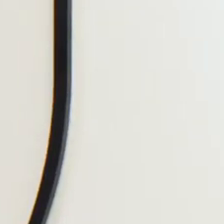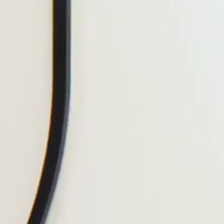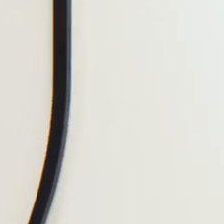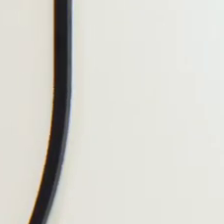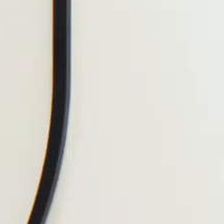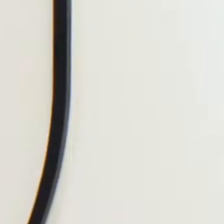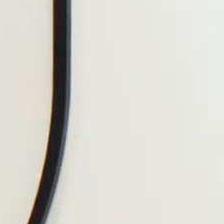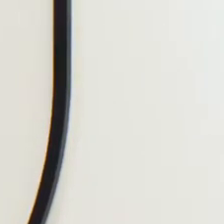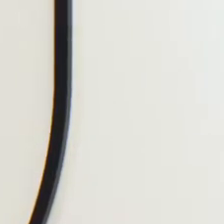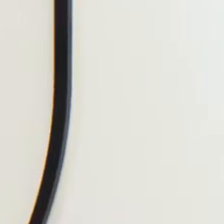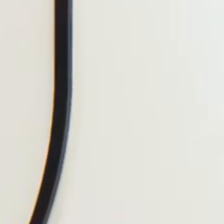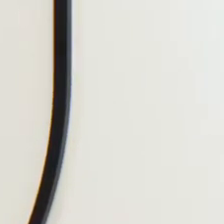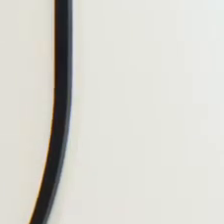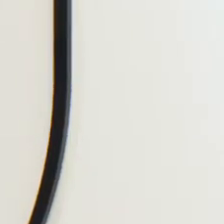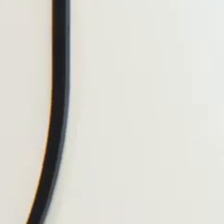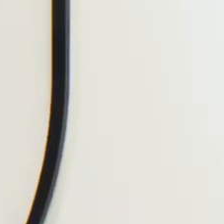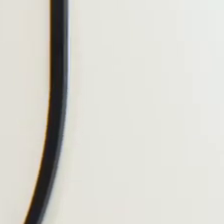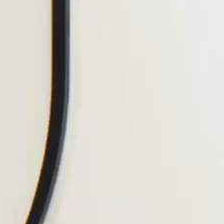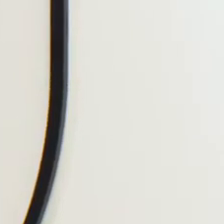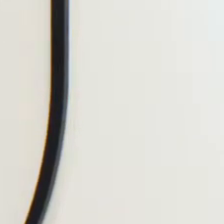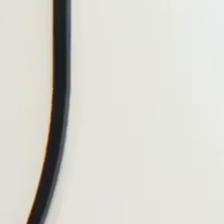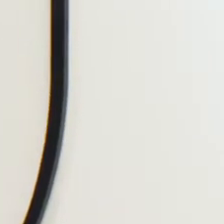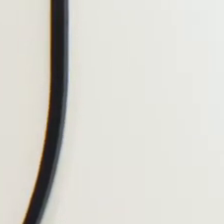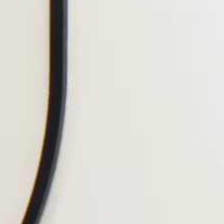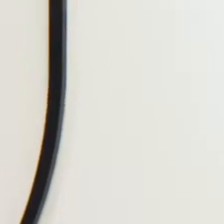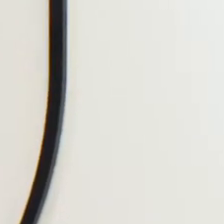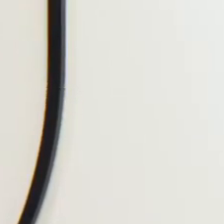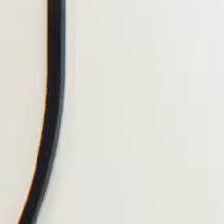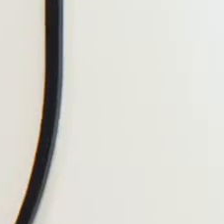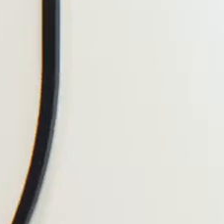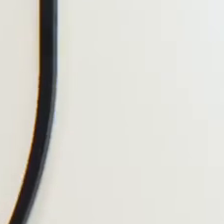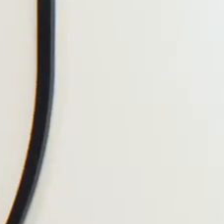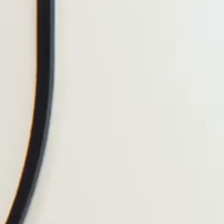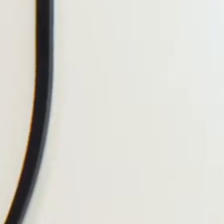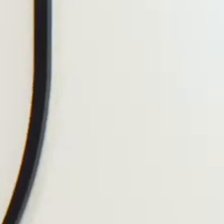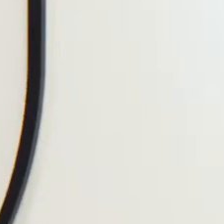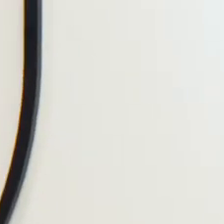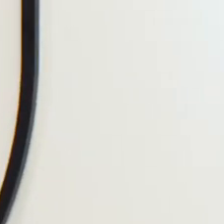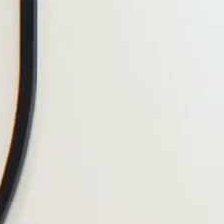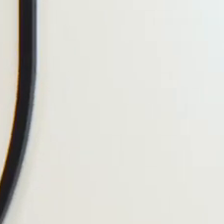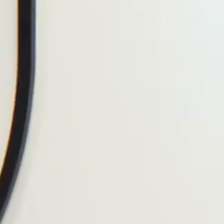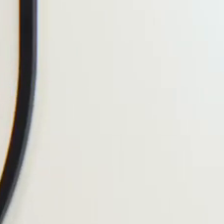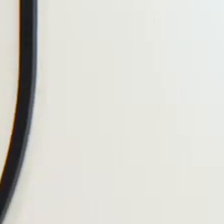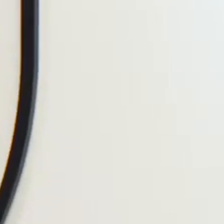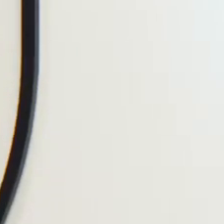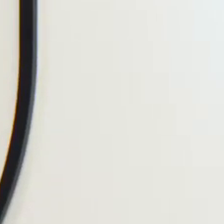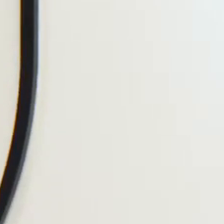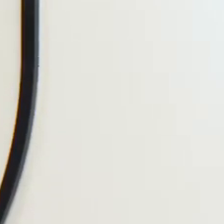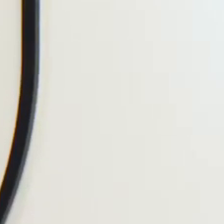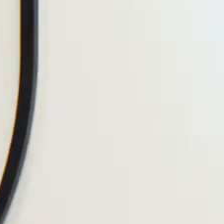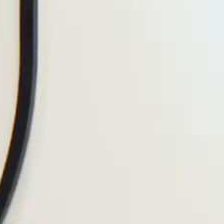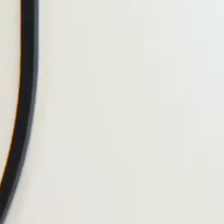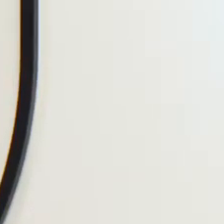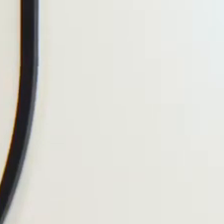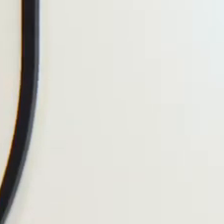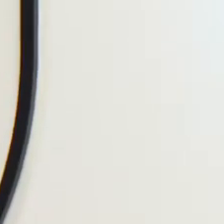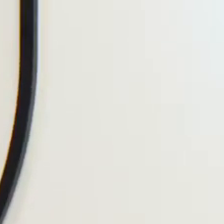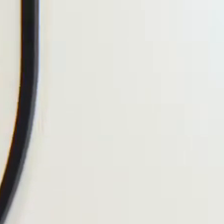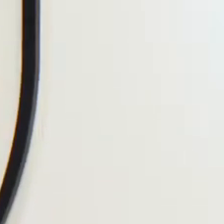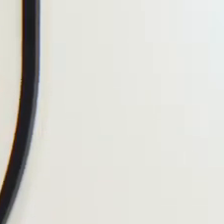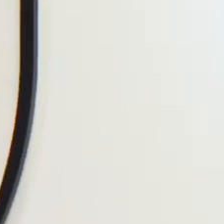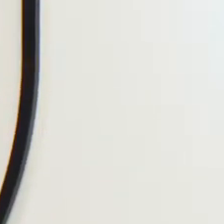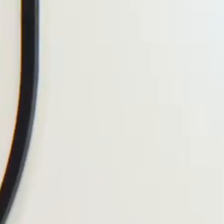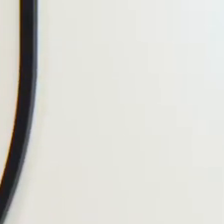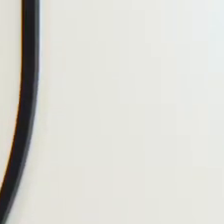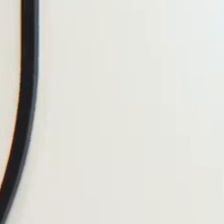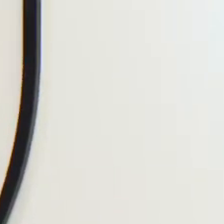Institucional Extremadura-Madrid. A continuación, la presidenta de la Junta de Extremadura, María Guardiola Martín, y la presidenta de la